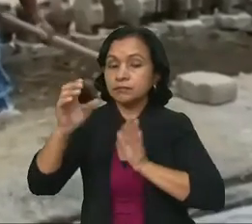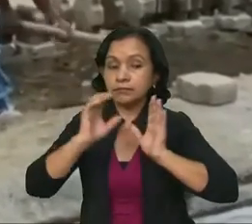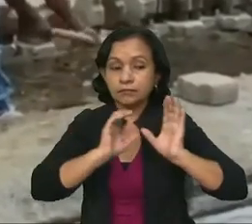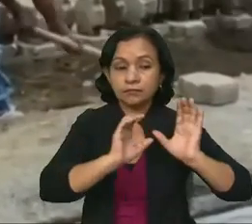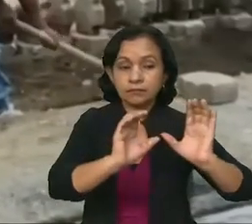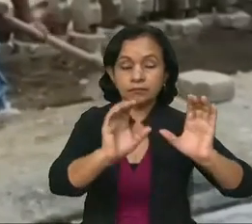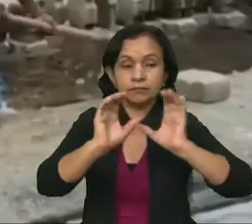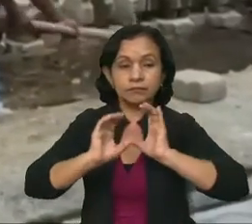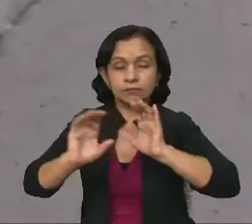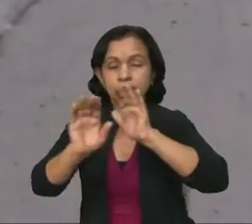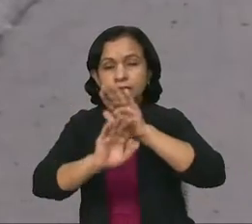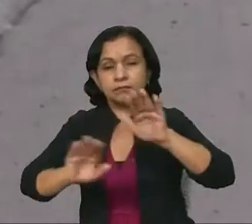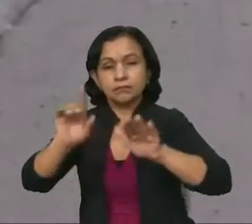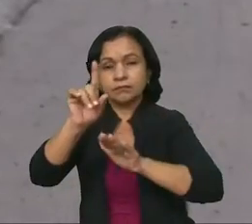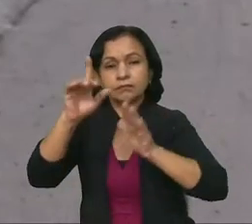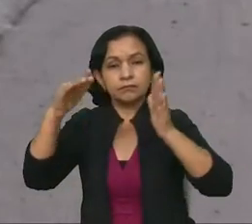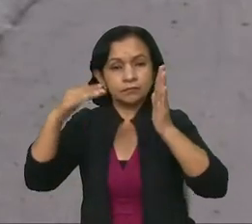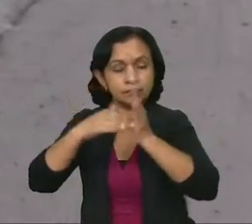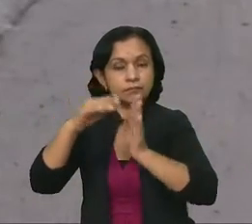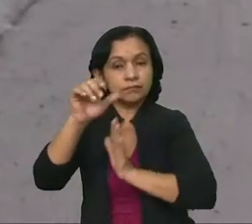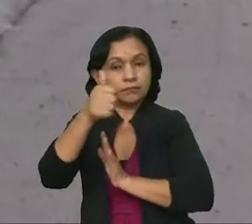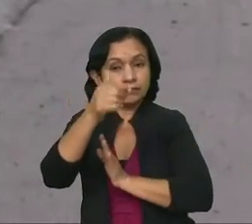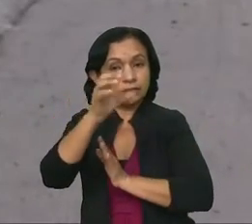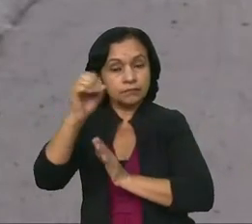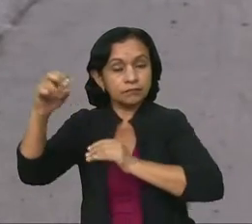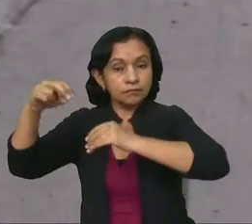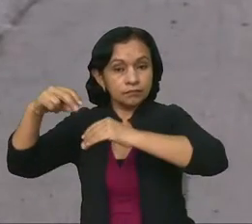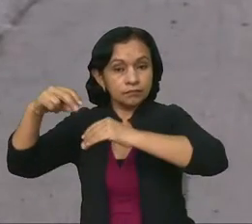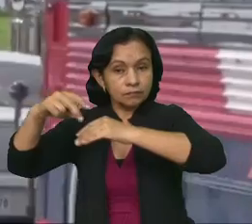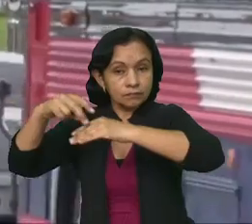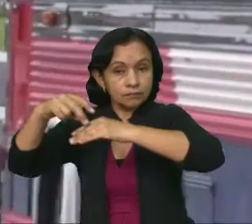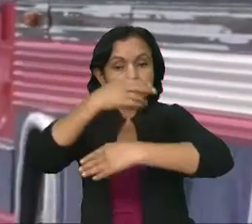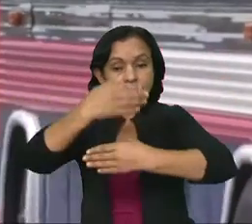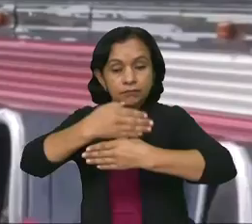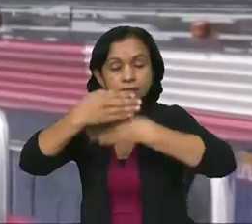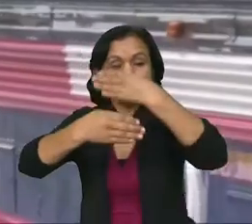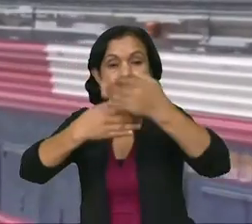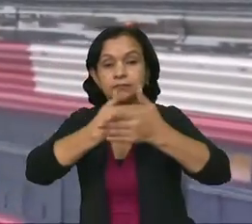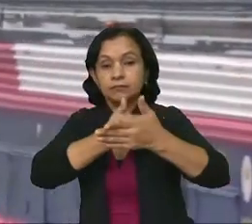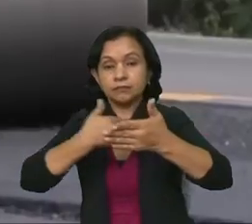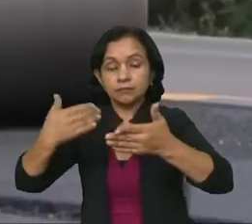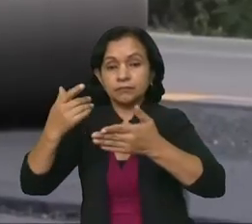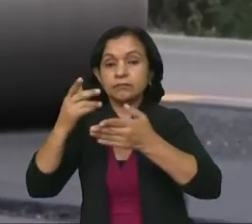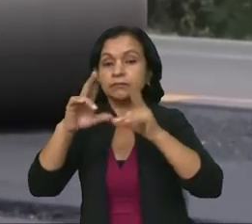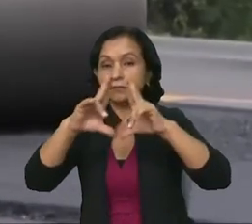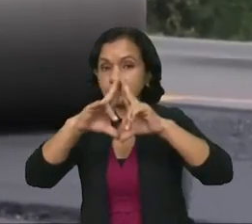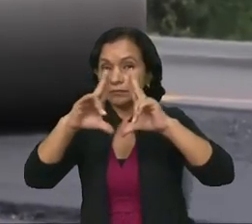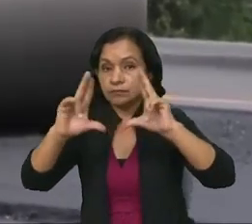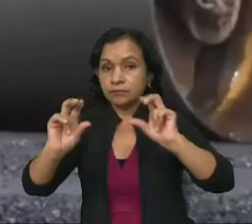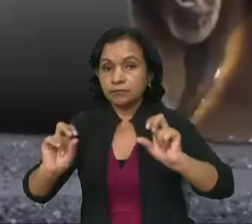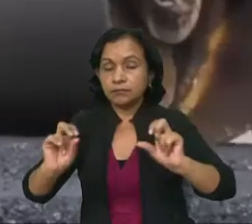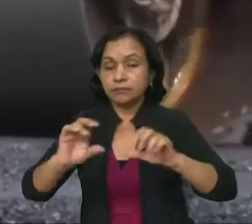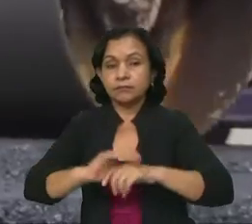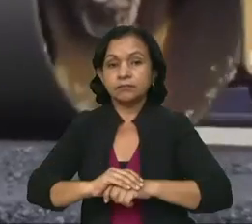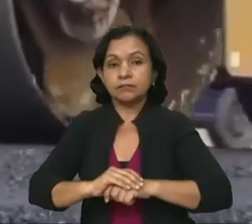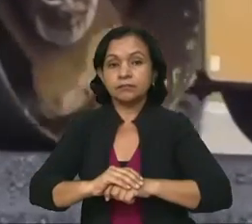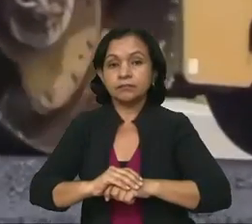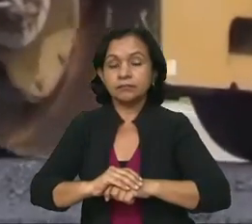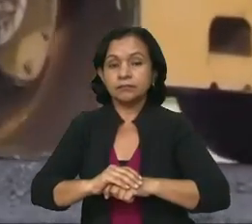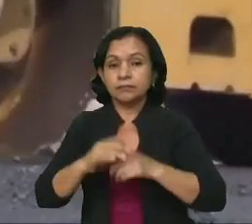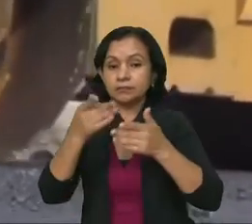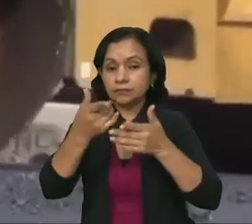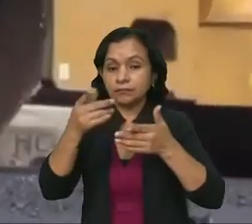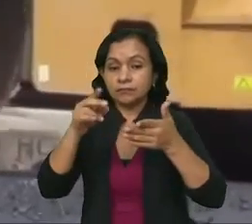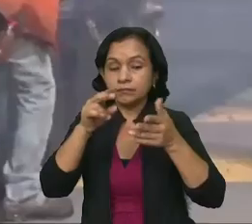y más de 1.600 caminos, los cuales han sido construidos y mejorados en todo nuestro país. Esto dentro